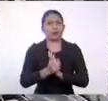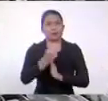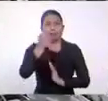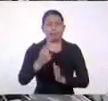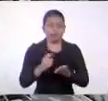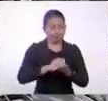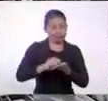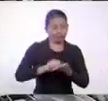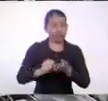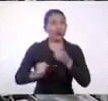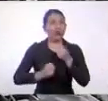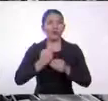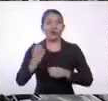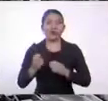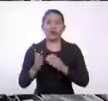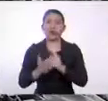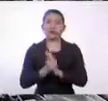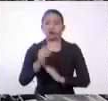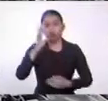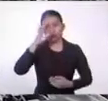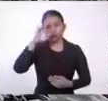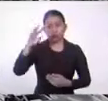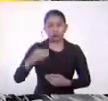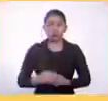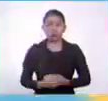humano y en la habilidad de crear.